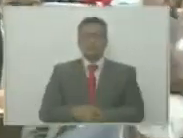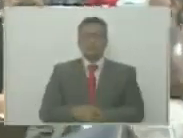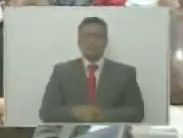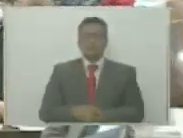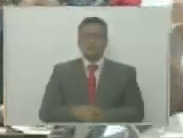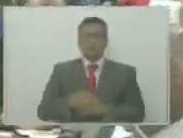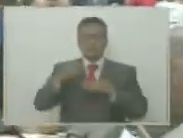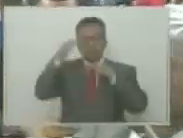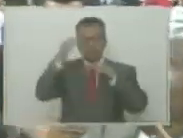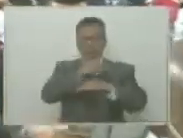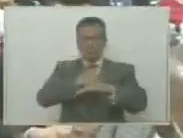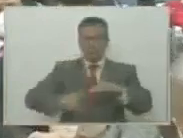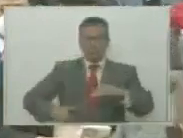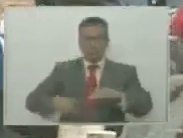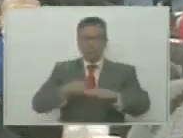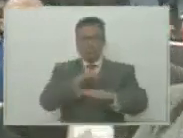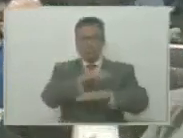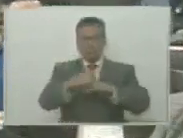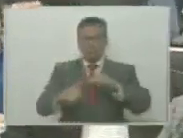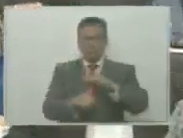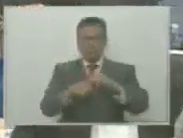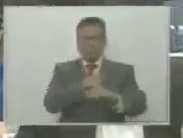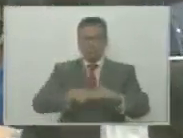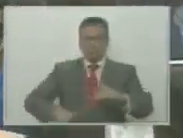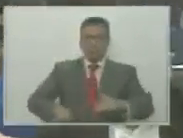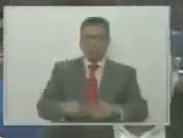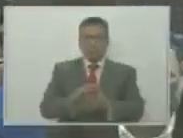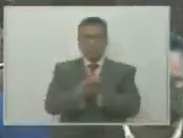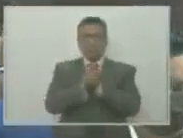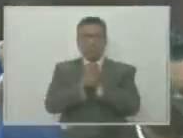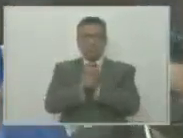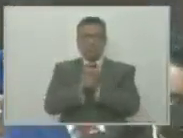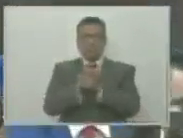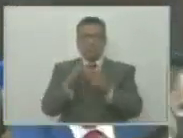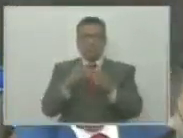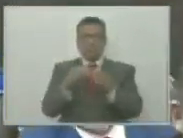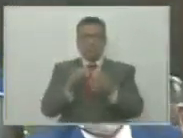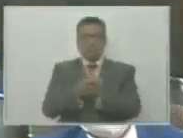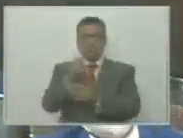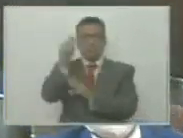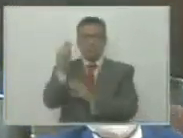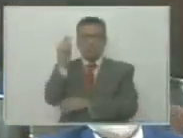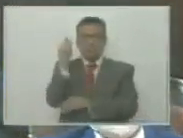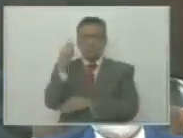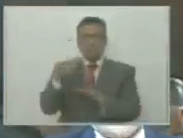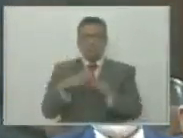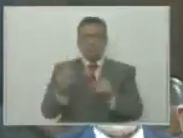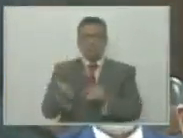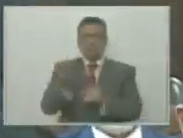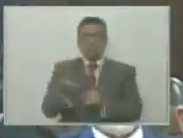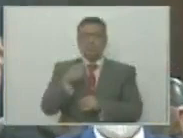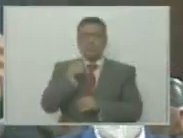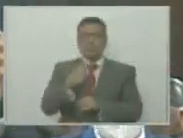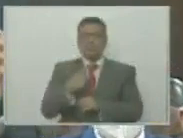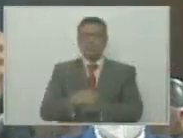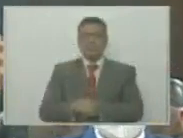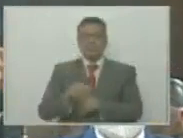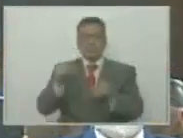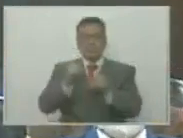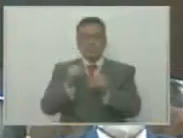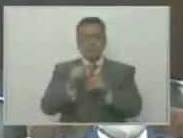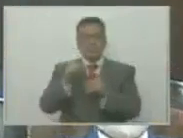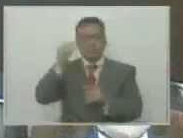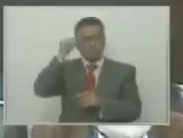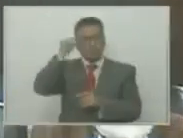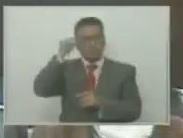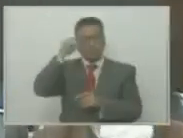Ciudadana vicepresidenta, colegas parlamentarios, es importante resaltar una fecha